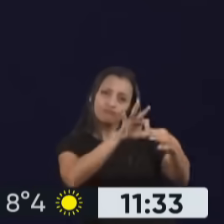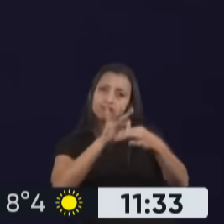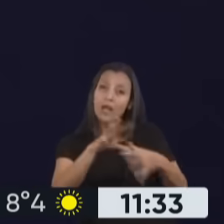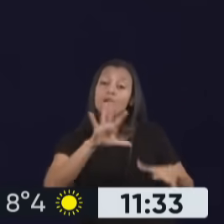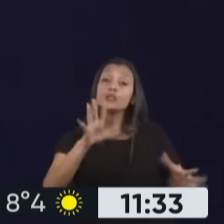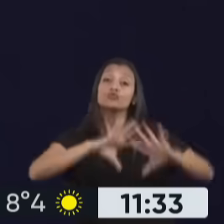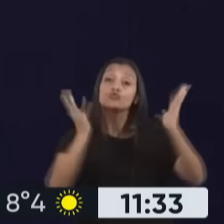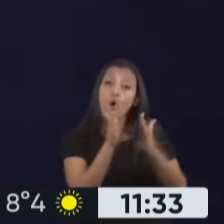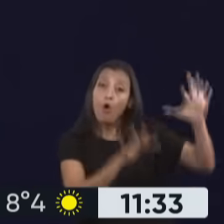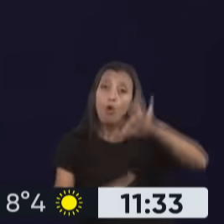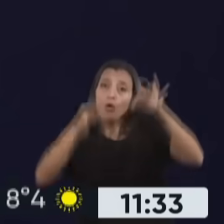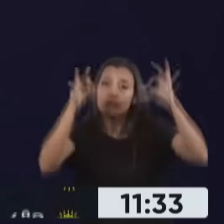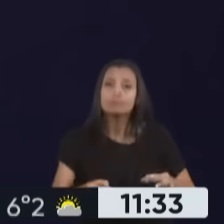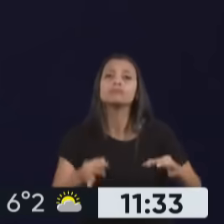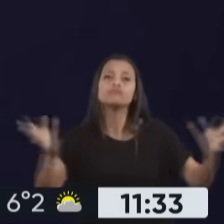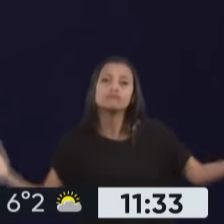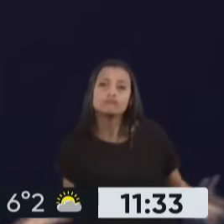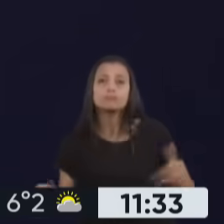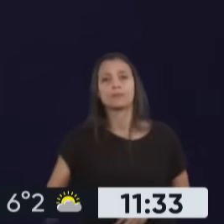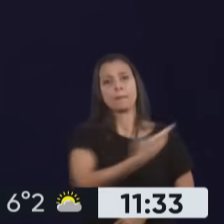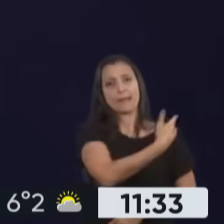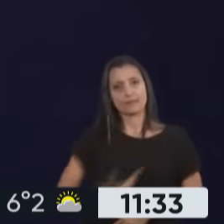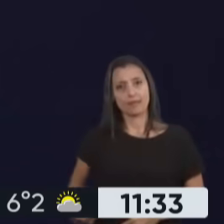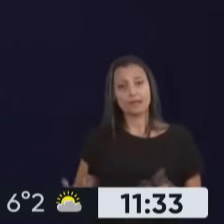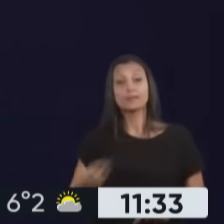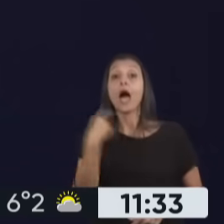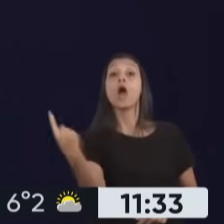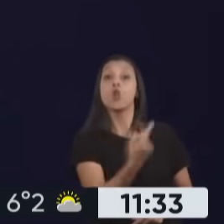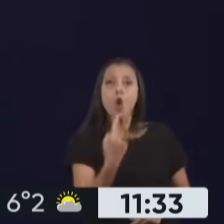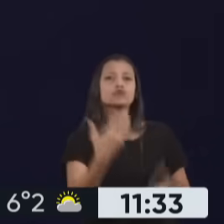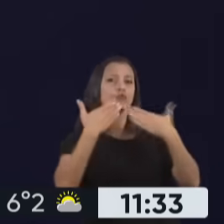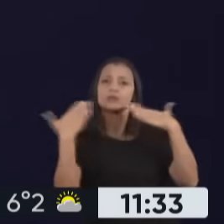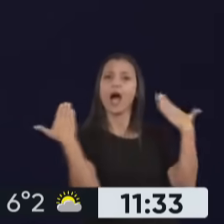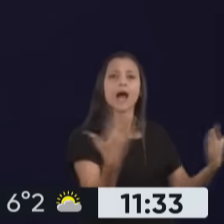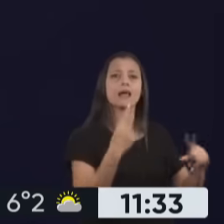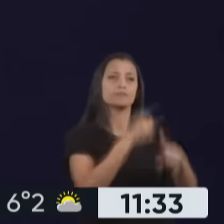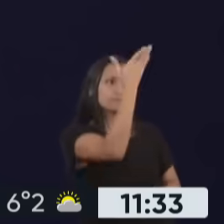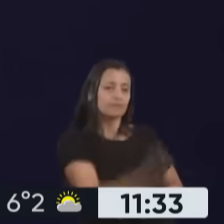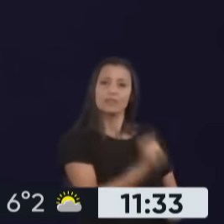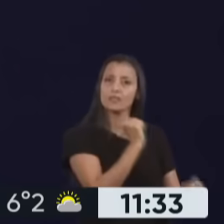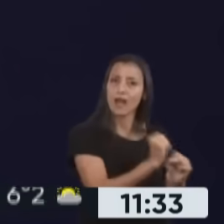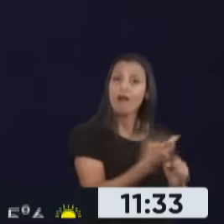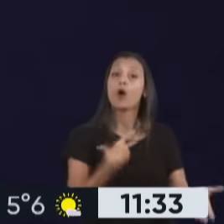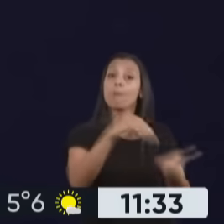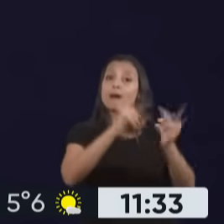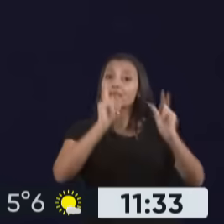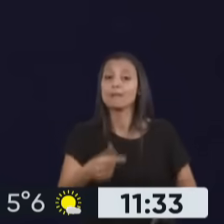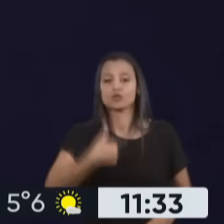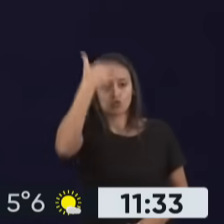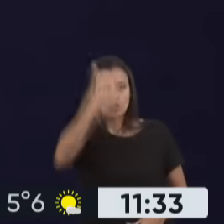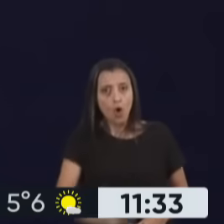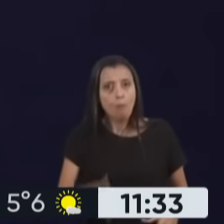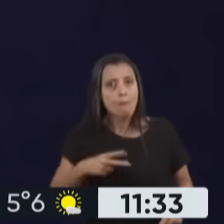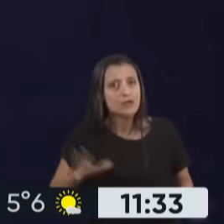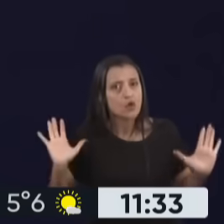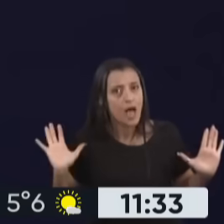para impulsar la agenda de esta presidencia, labor por la que le estamos sumamente agradecidos y que además, en lo personal, por la